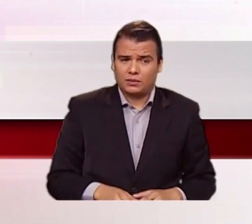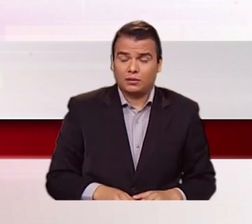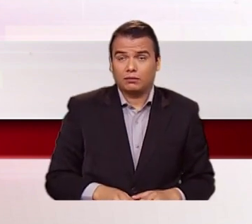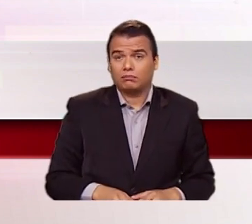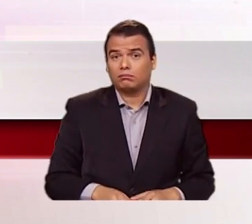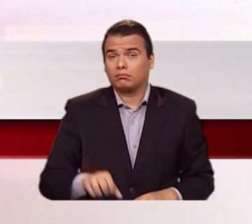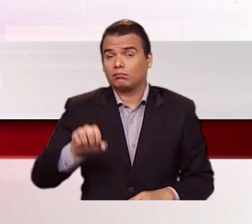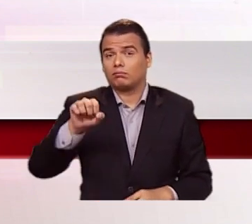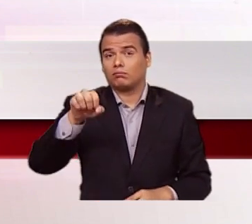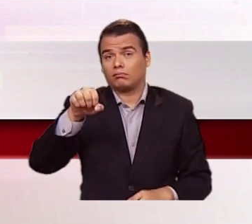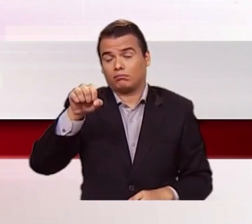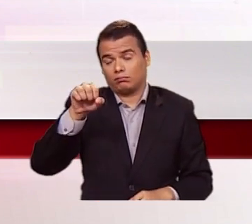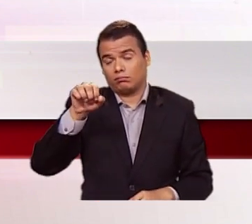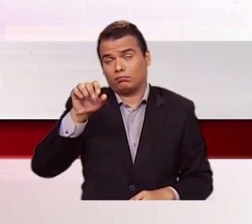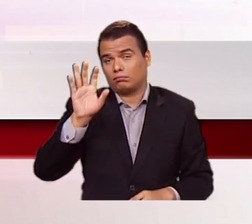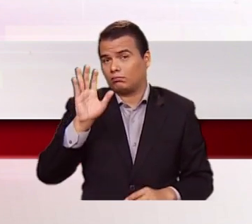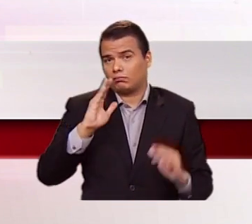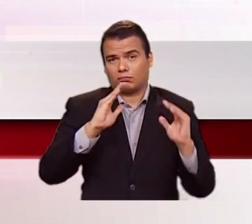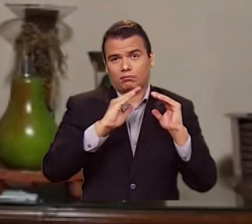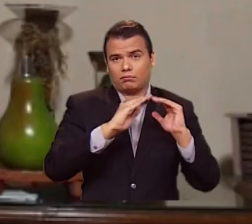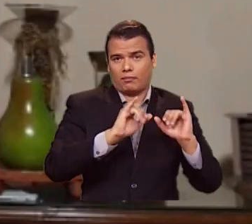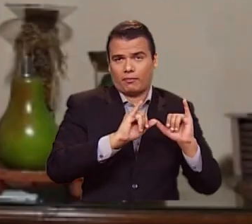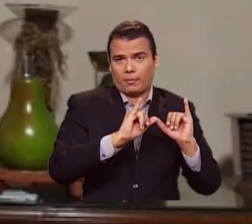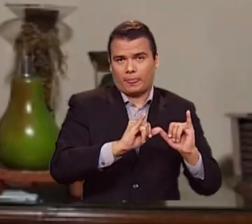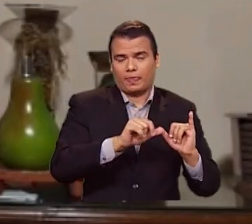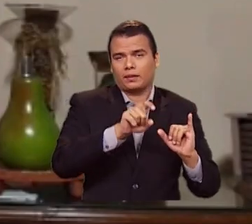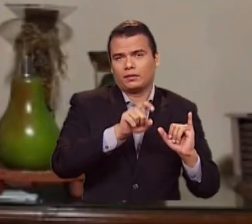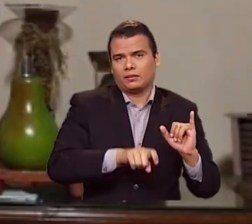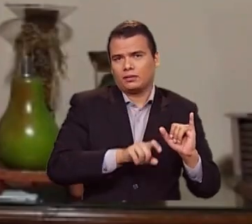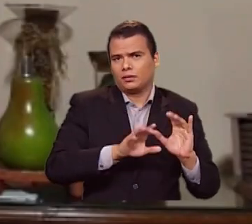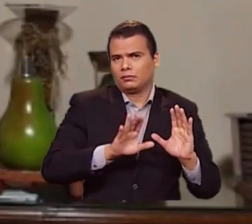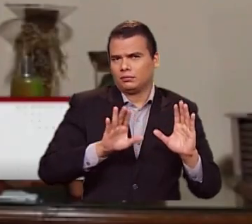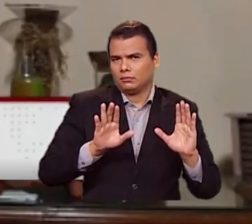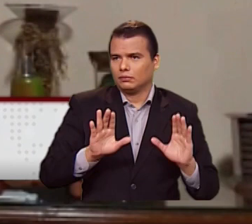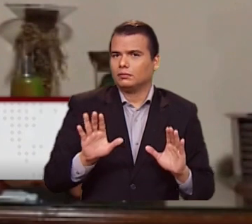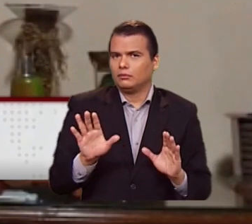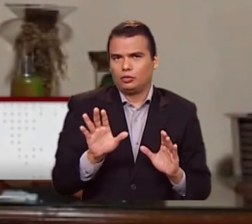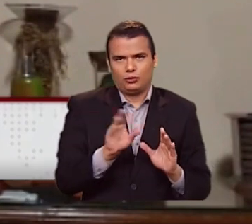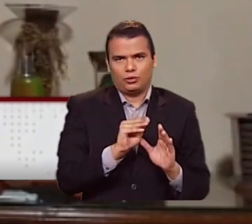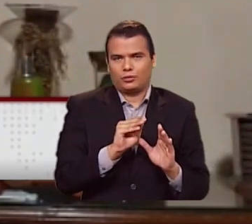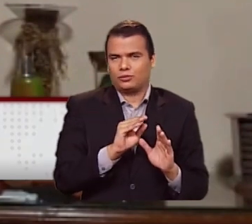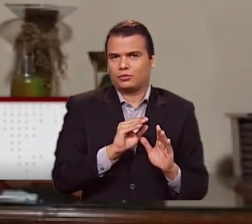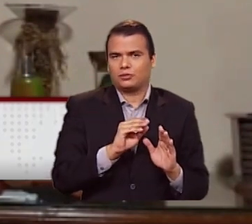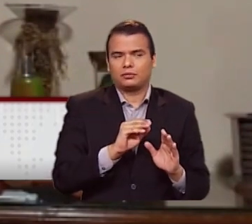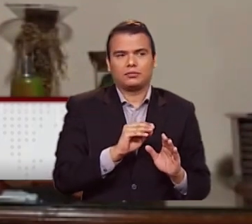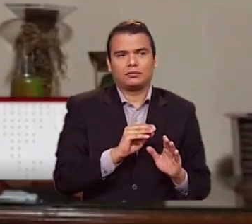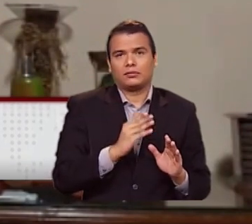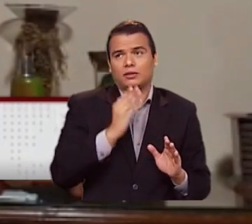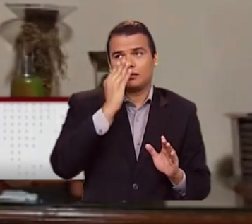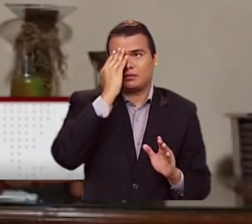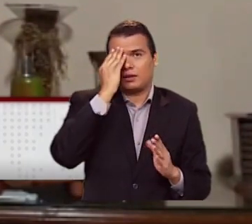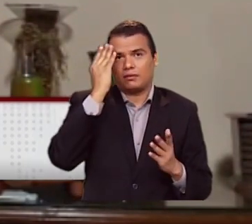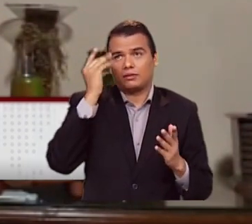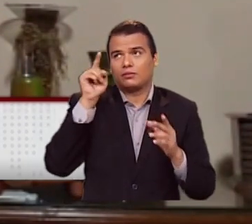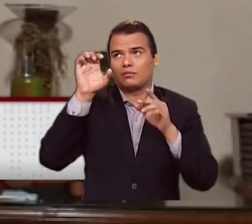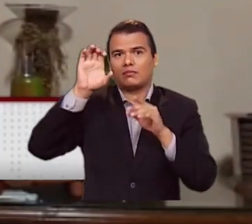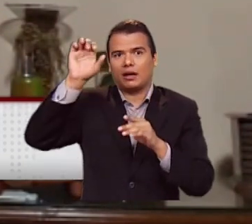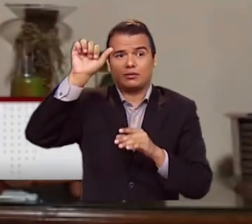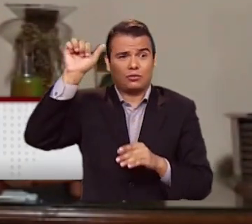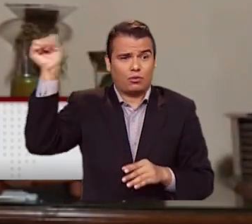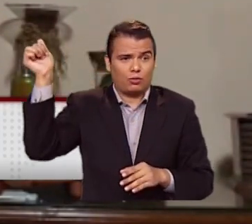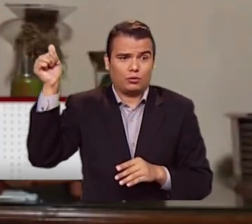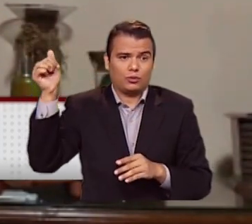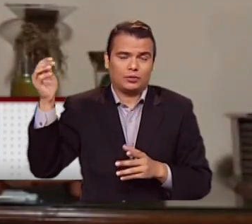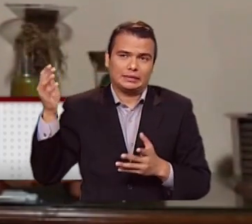Sí, fue necesaria la cuarentena. Nosotros todos estuvimos conscientes de eso,